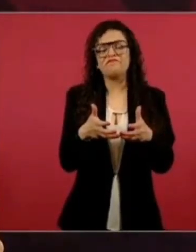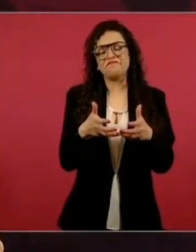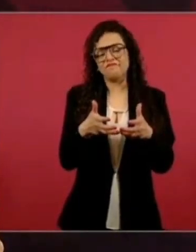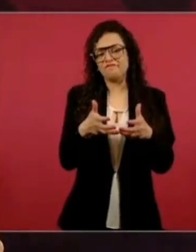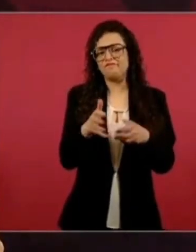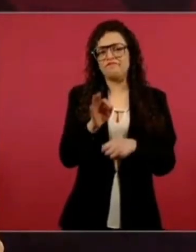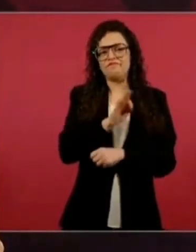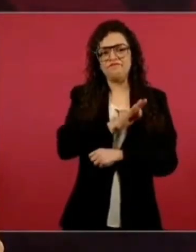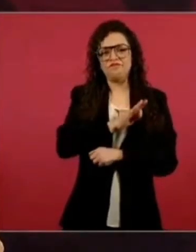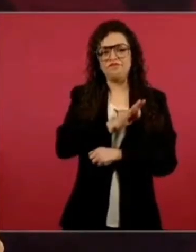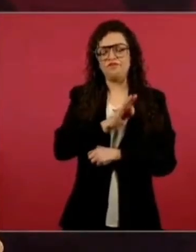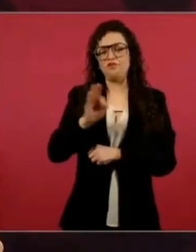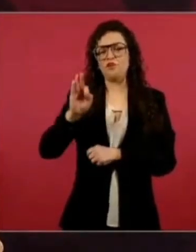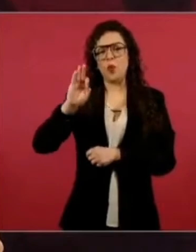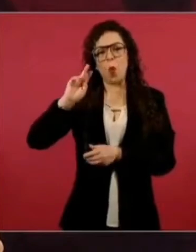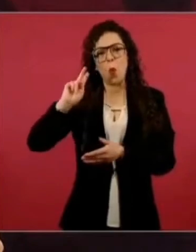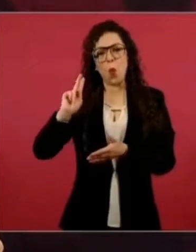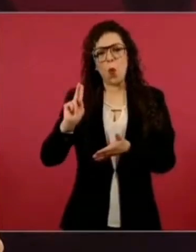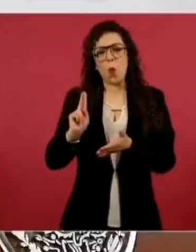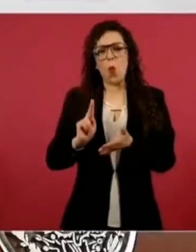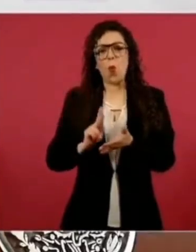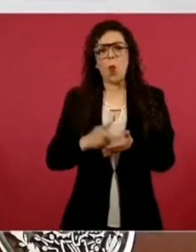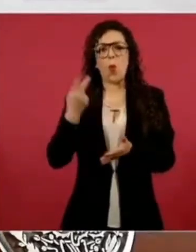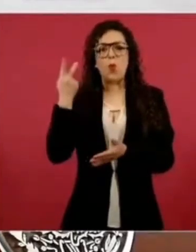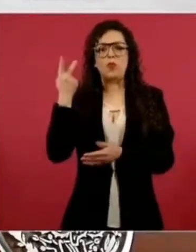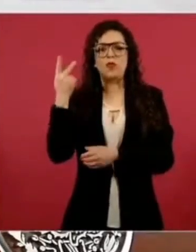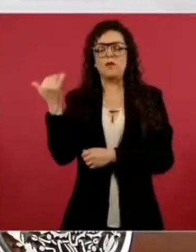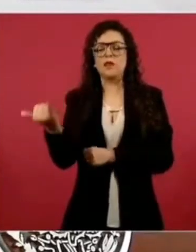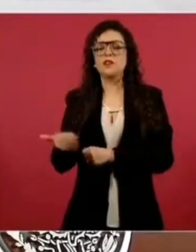insolencia de llamarles ninis